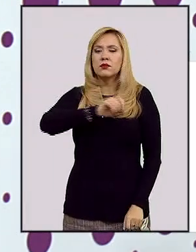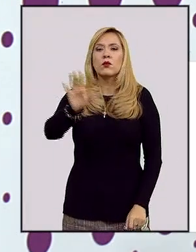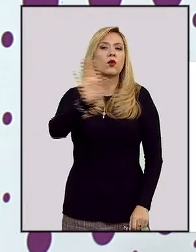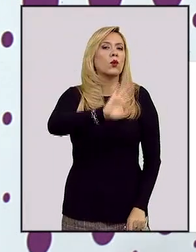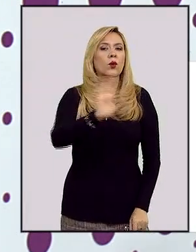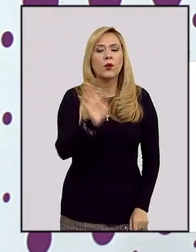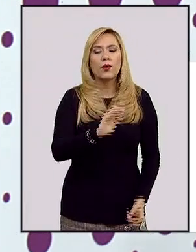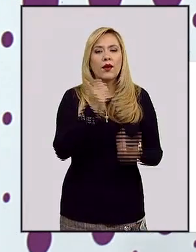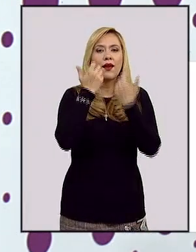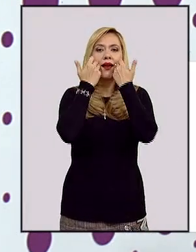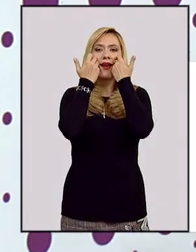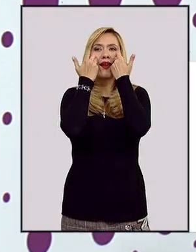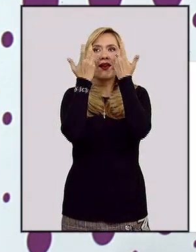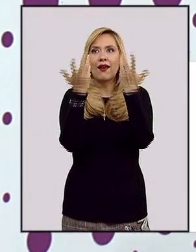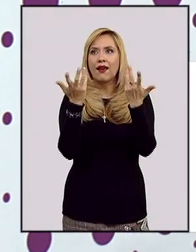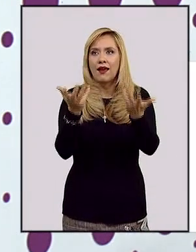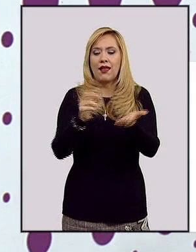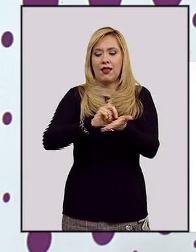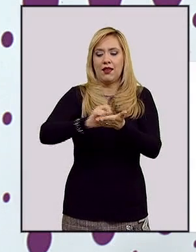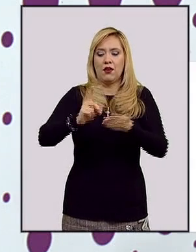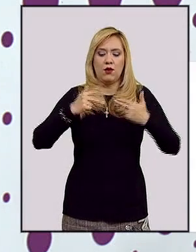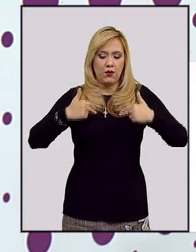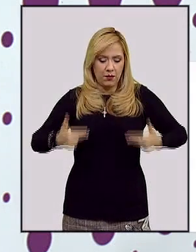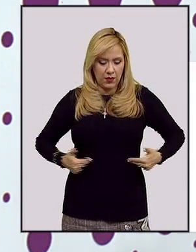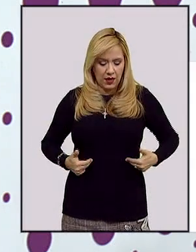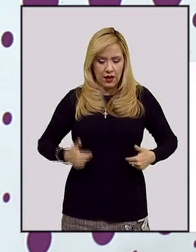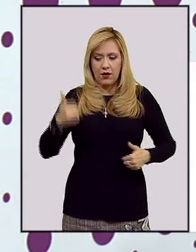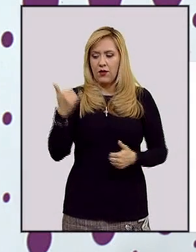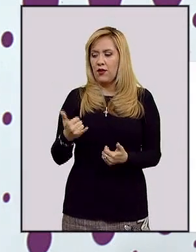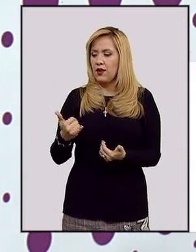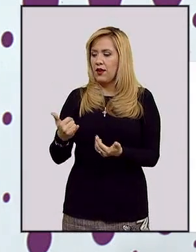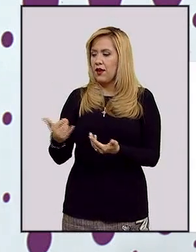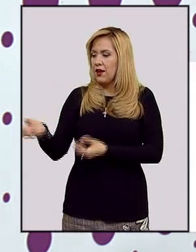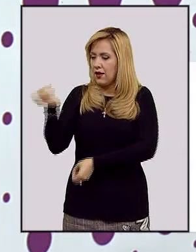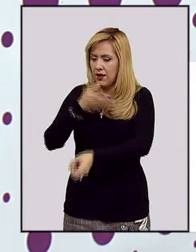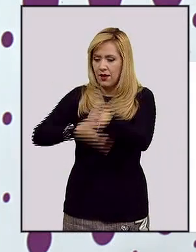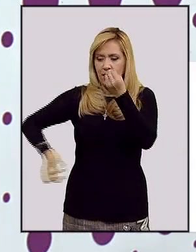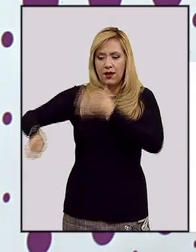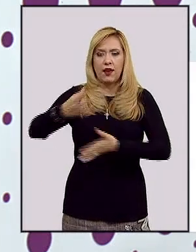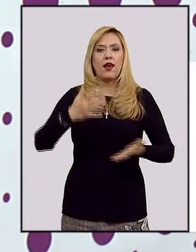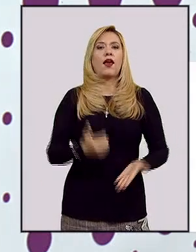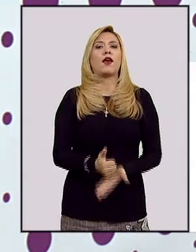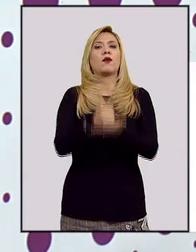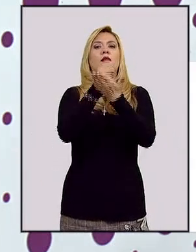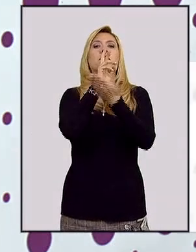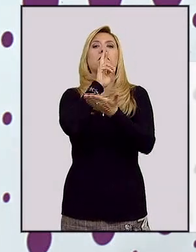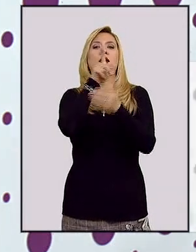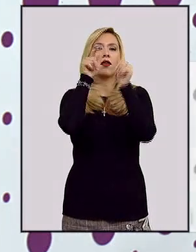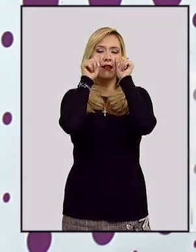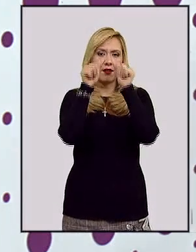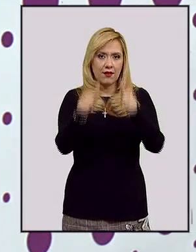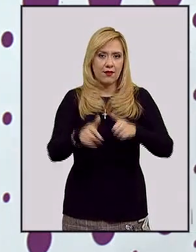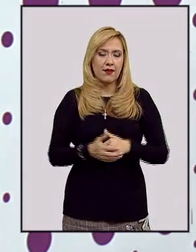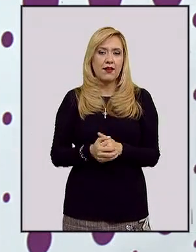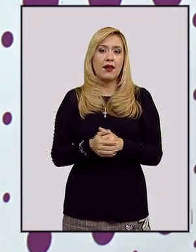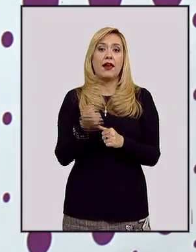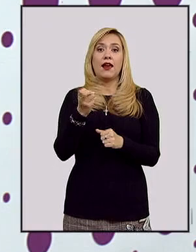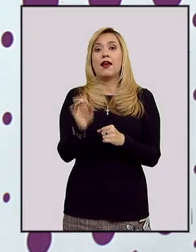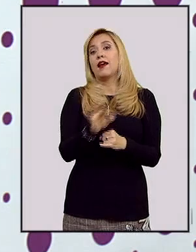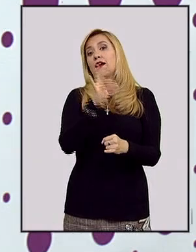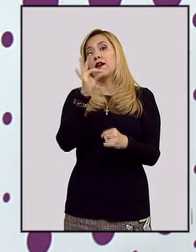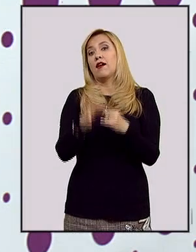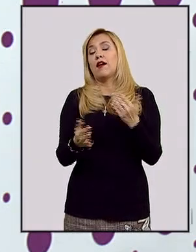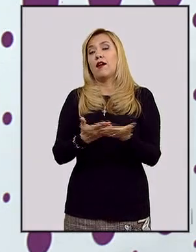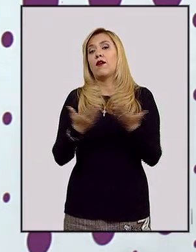generar una sinergia entre derechos humanos, derechos, y retroalimentarnos entre todos. Por supuesto que sí. Y que al final del día